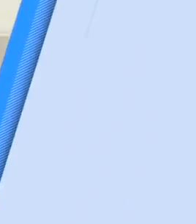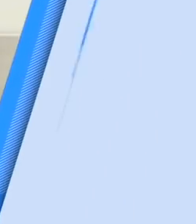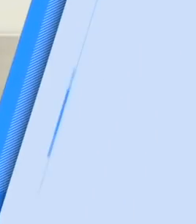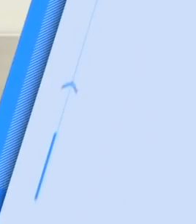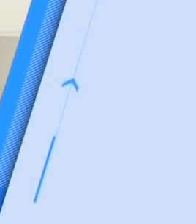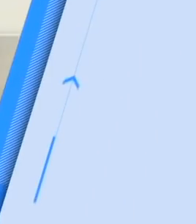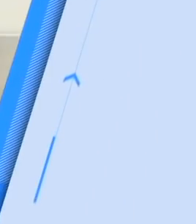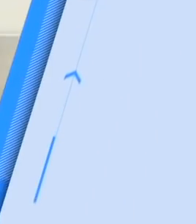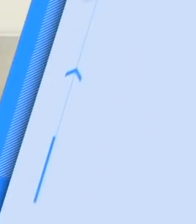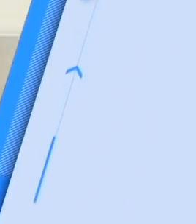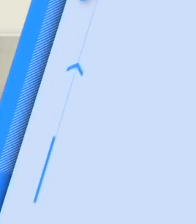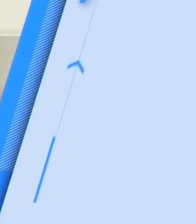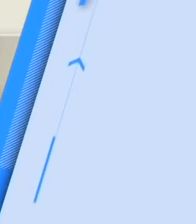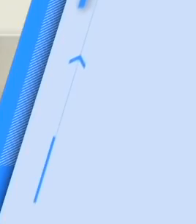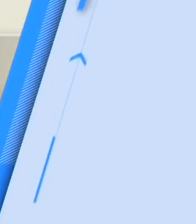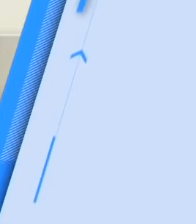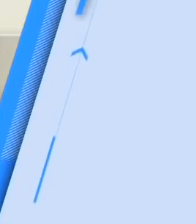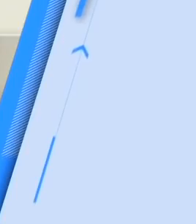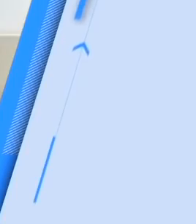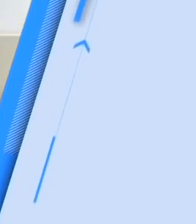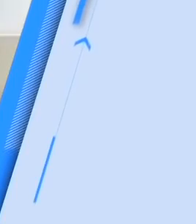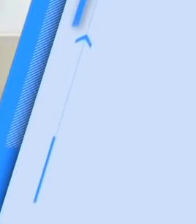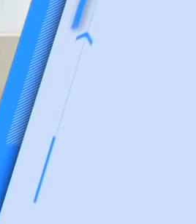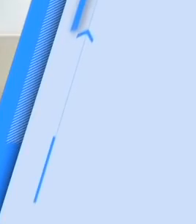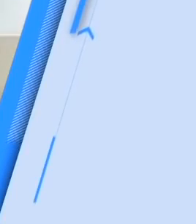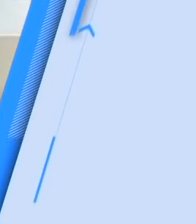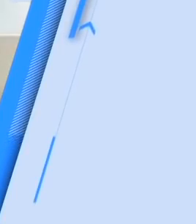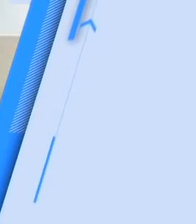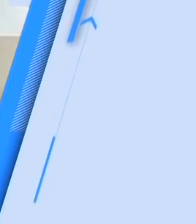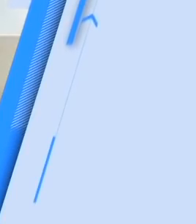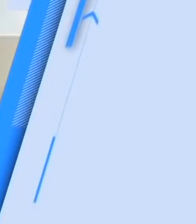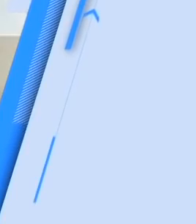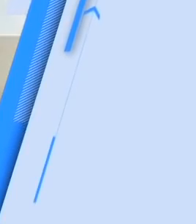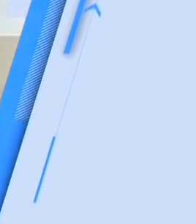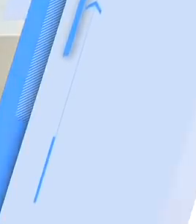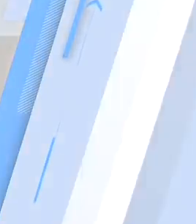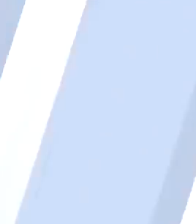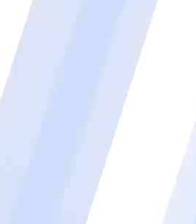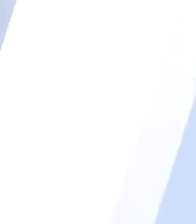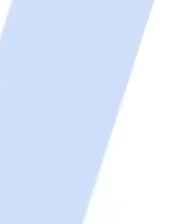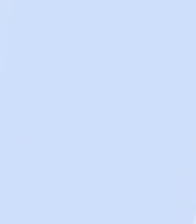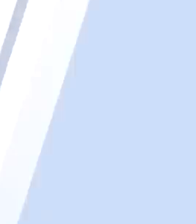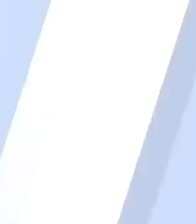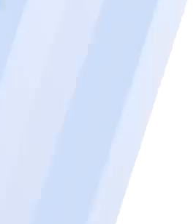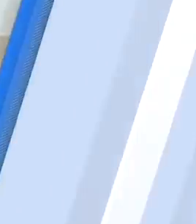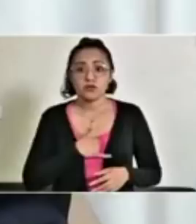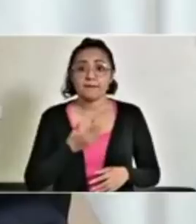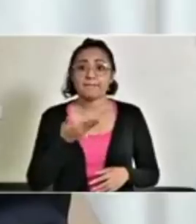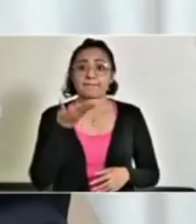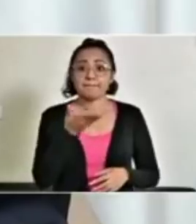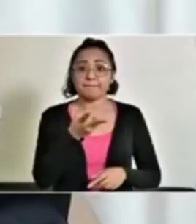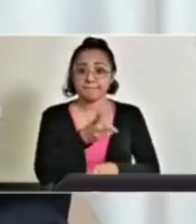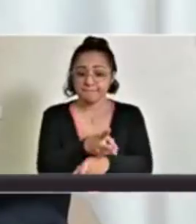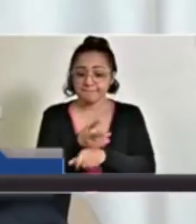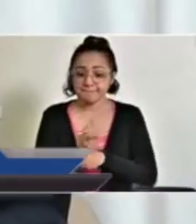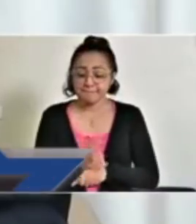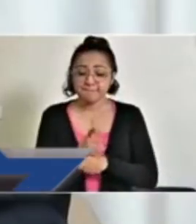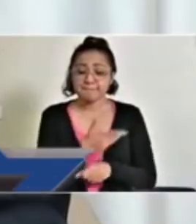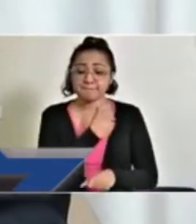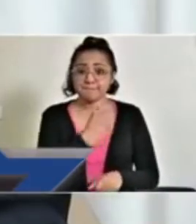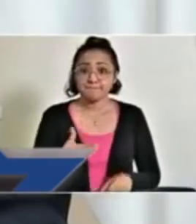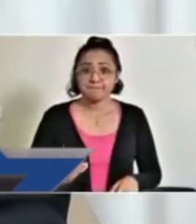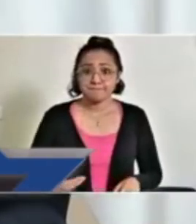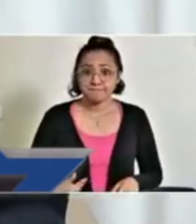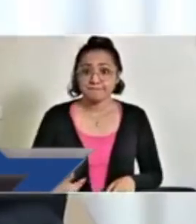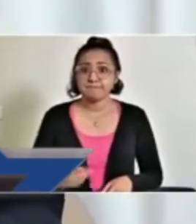durante la rueda de prensa de este día el gobernador del estado rip miguel barbosa huerta exhortó a los presidentes